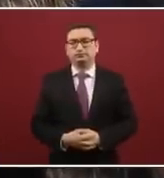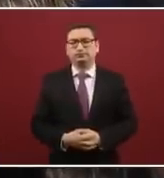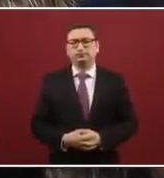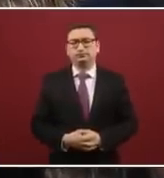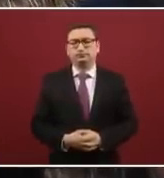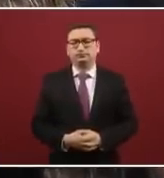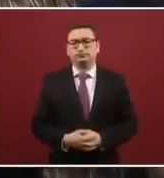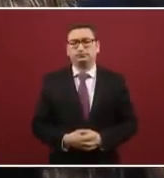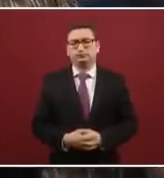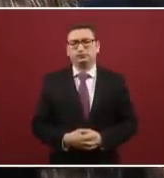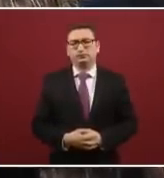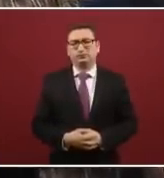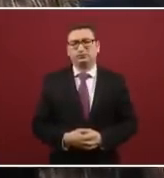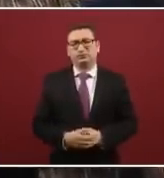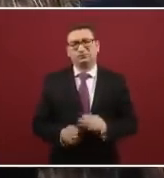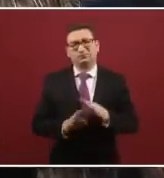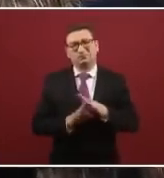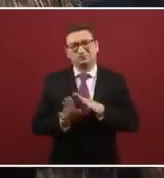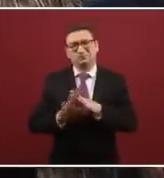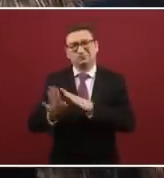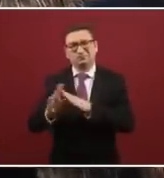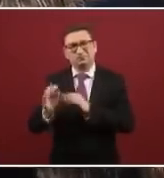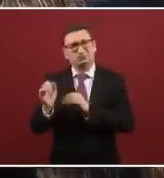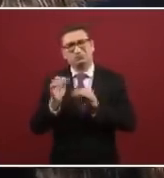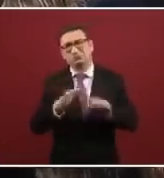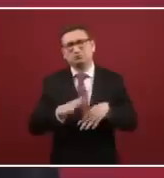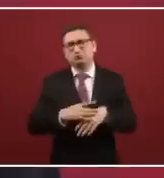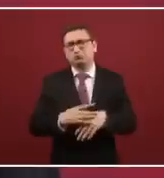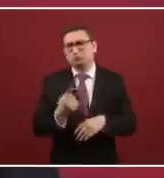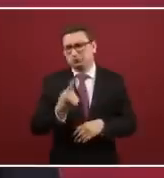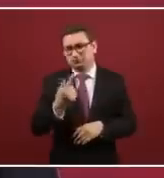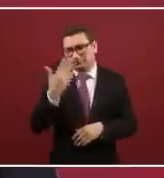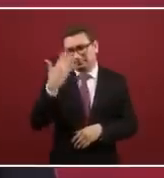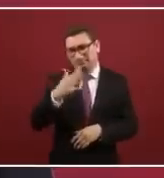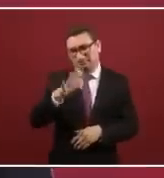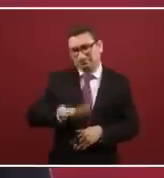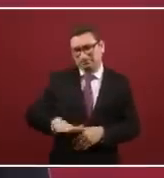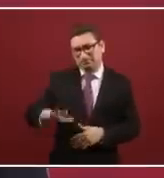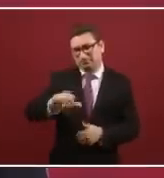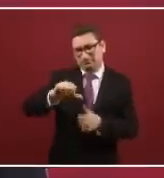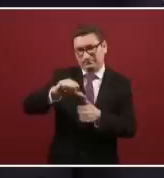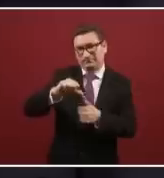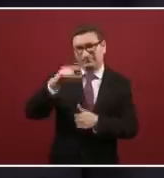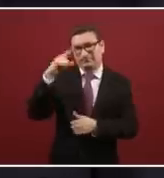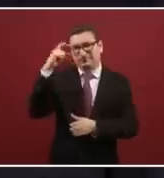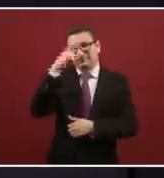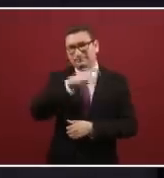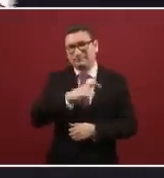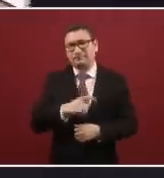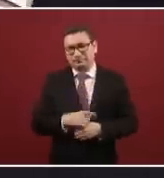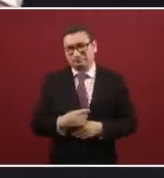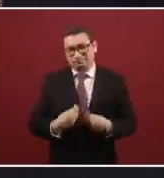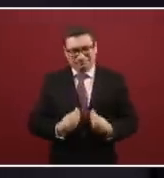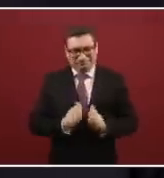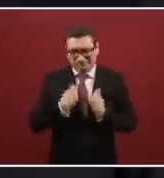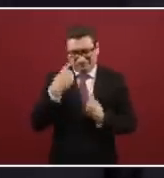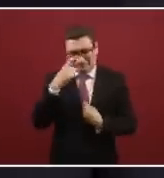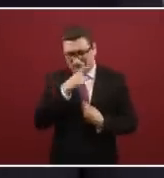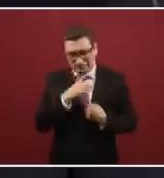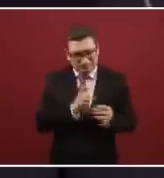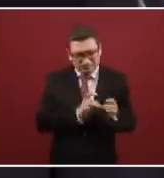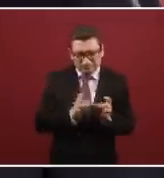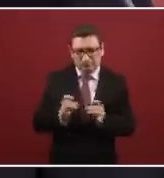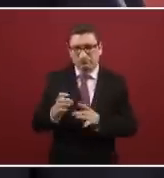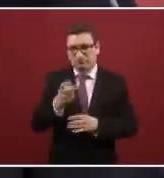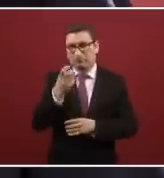Todo esto porque hay una situación difícil en Centroamérica. De ahí nuestra